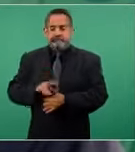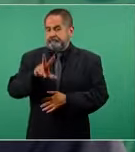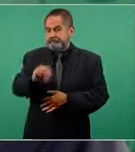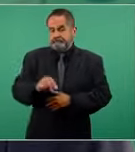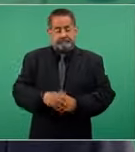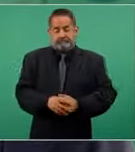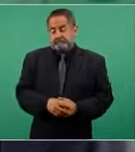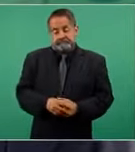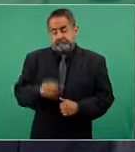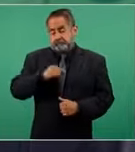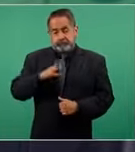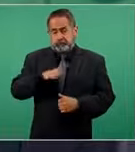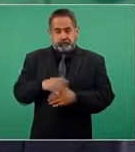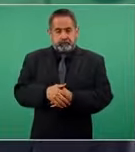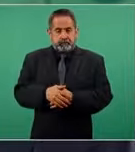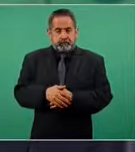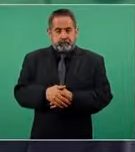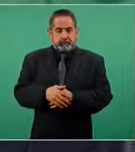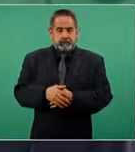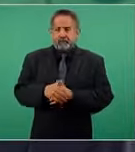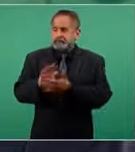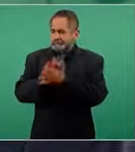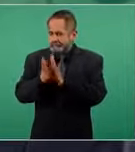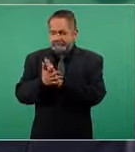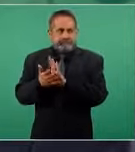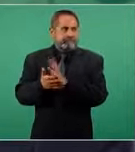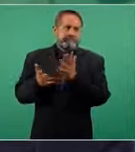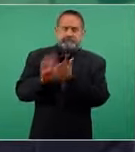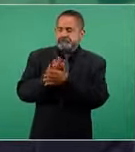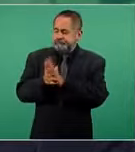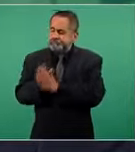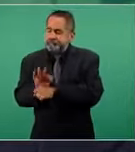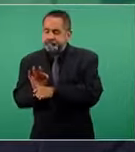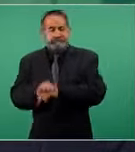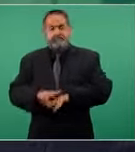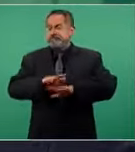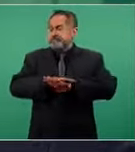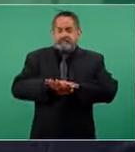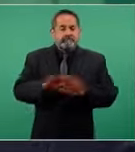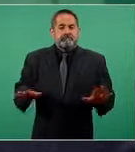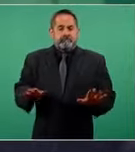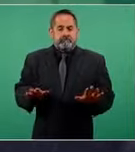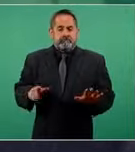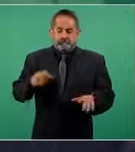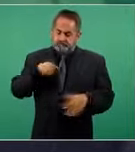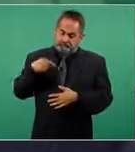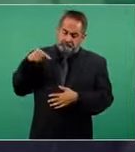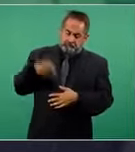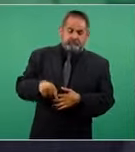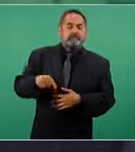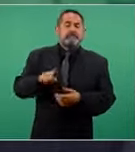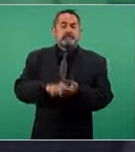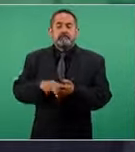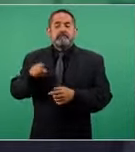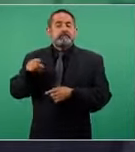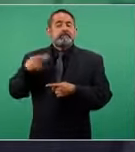que no establecemos relaciones de complicidad con nadie. Nosotros estamos aquí por la voluntad del